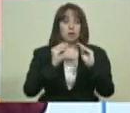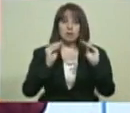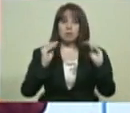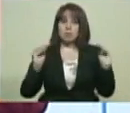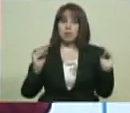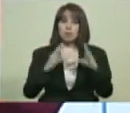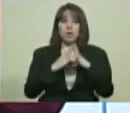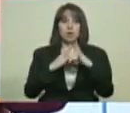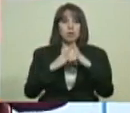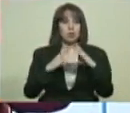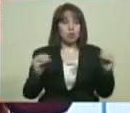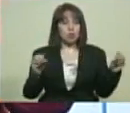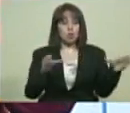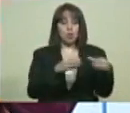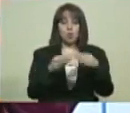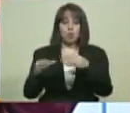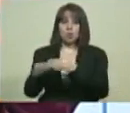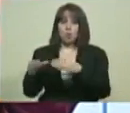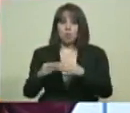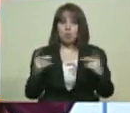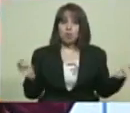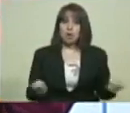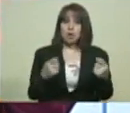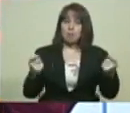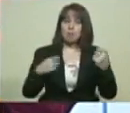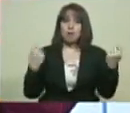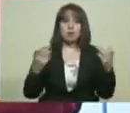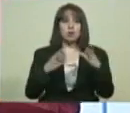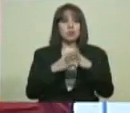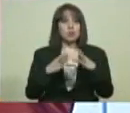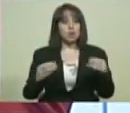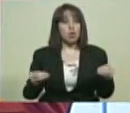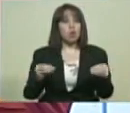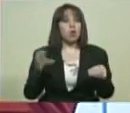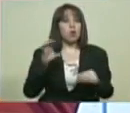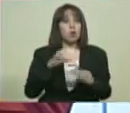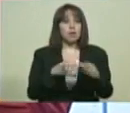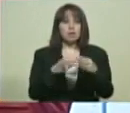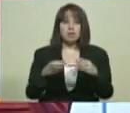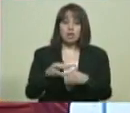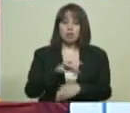comandos de campaña de todos los estados. Atención, compañero.